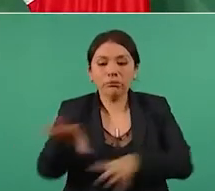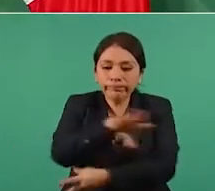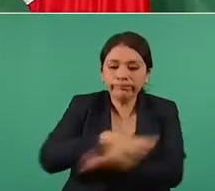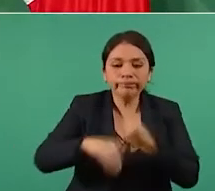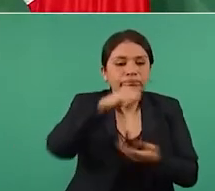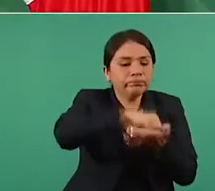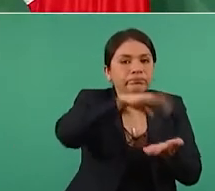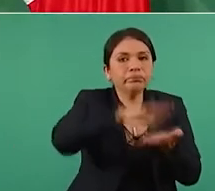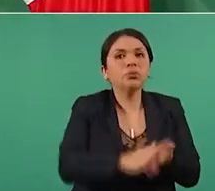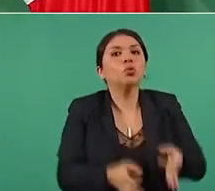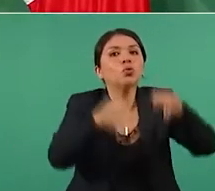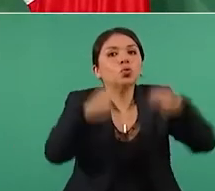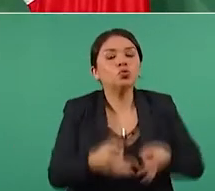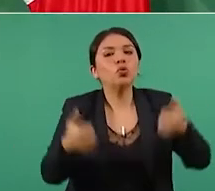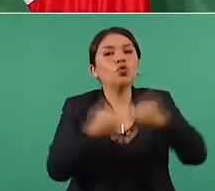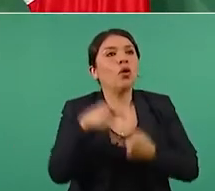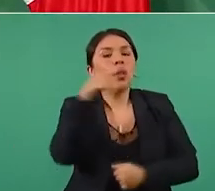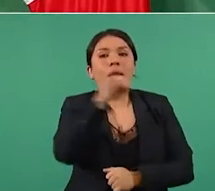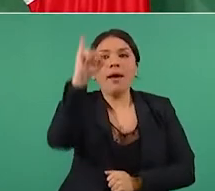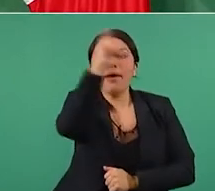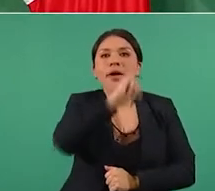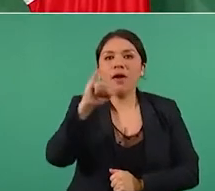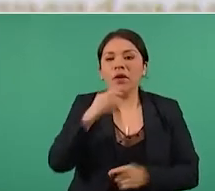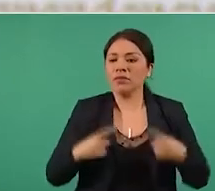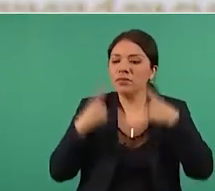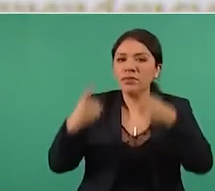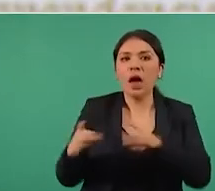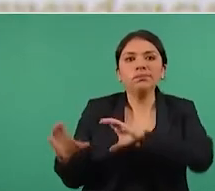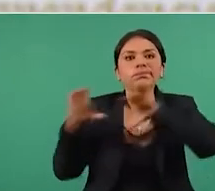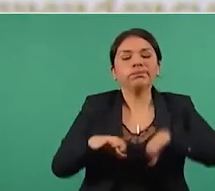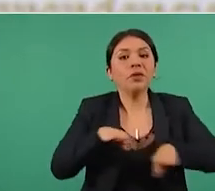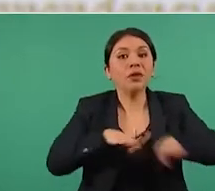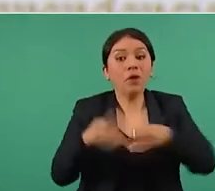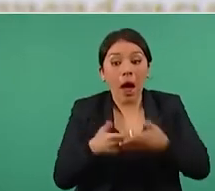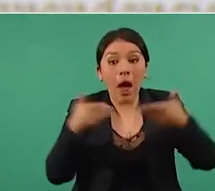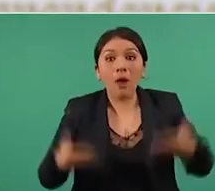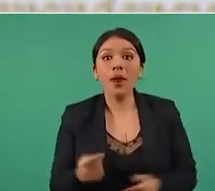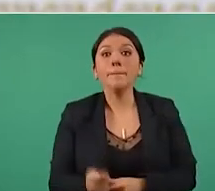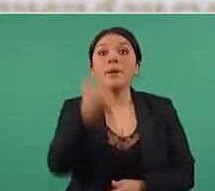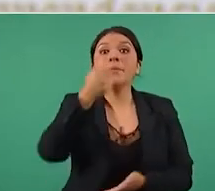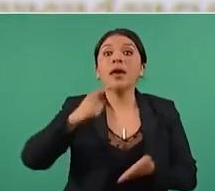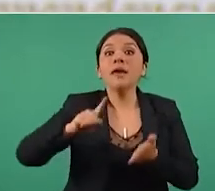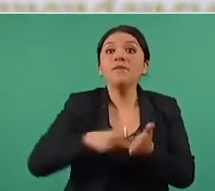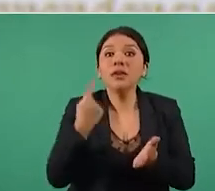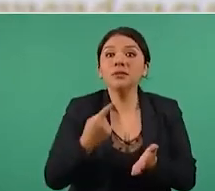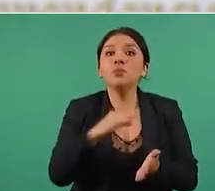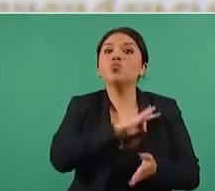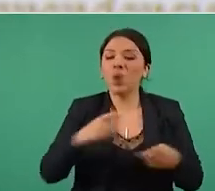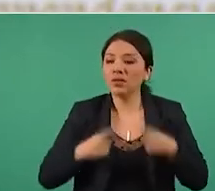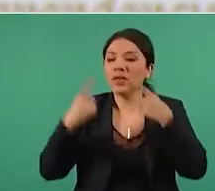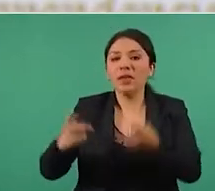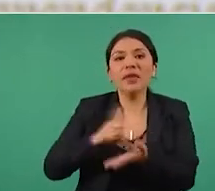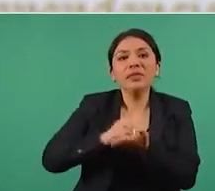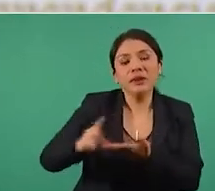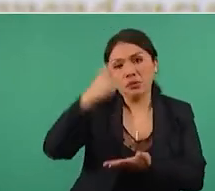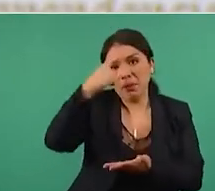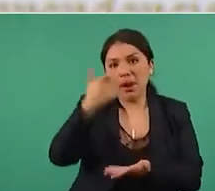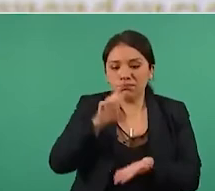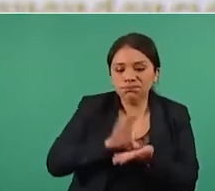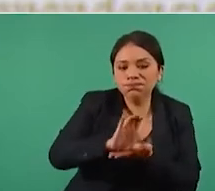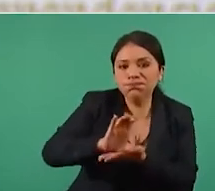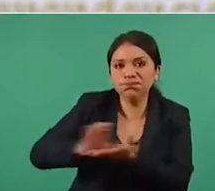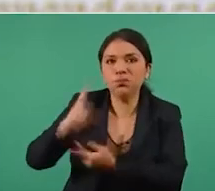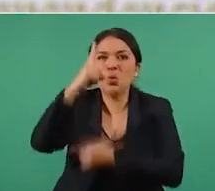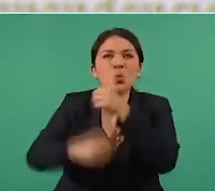lo que implica que tendrán por primera vez acceso a este derecho, al reparto de